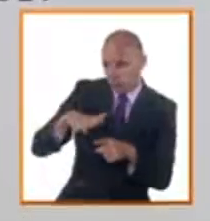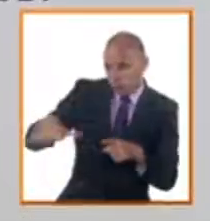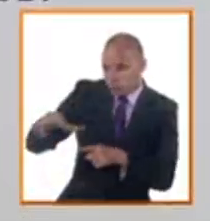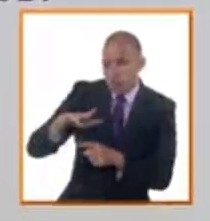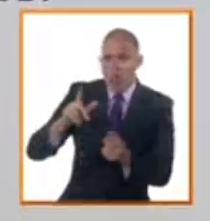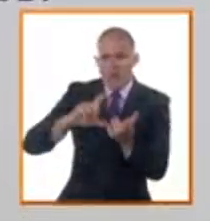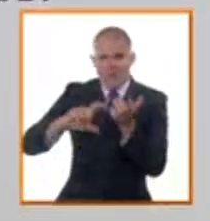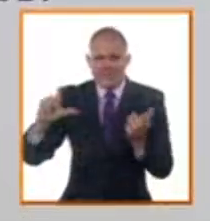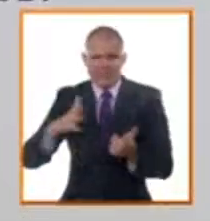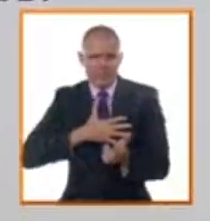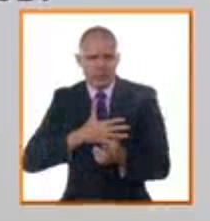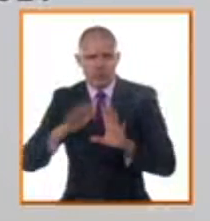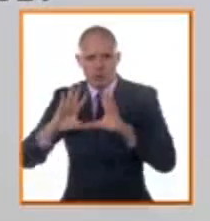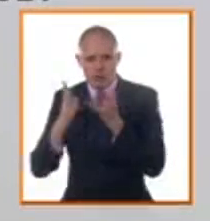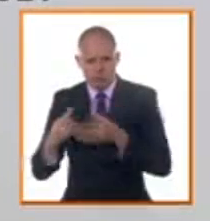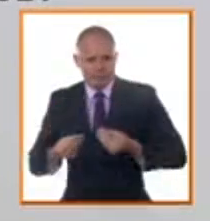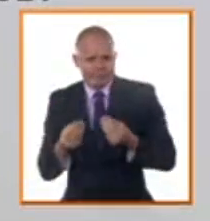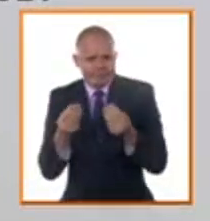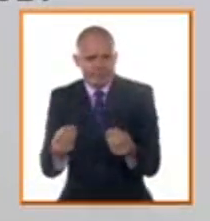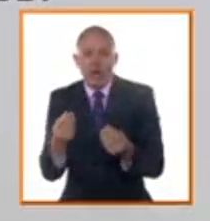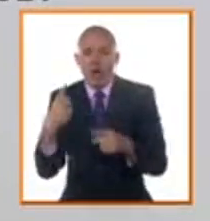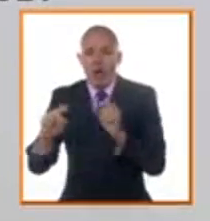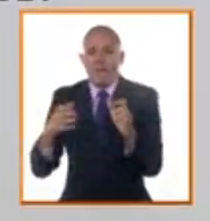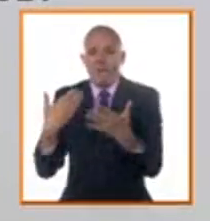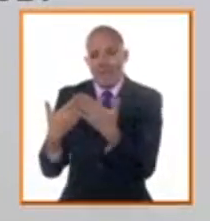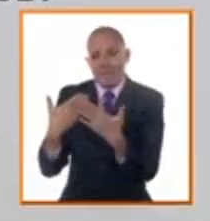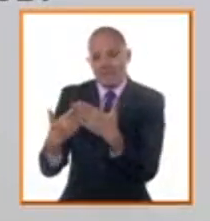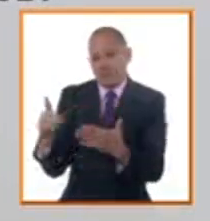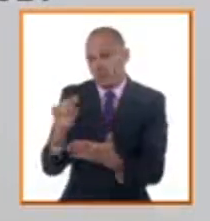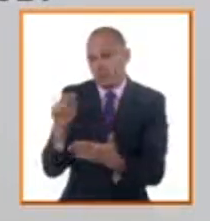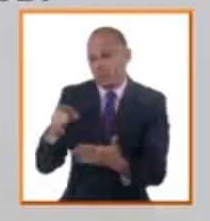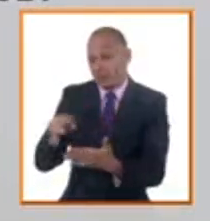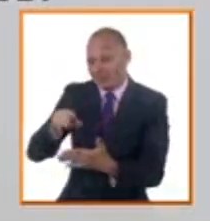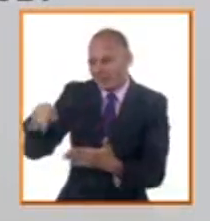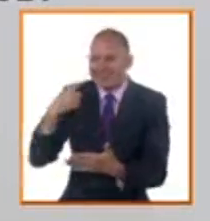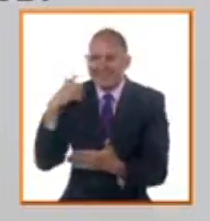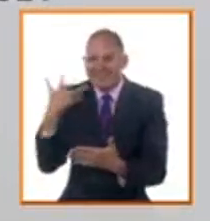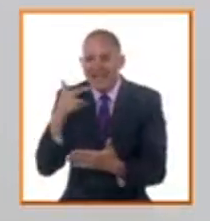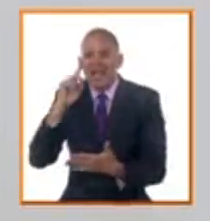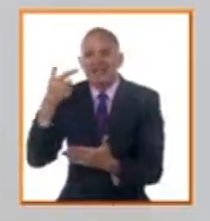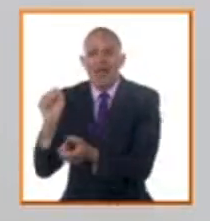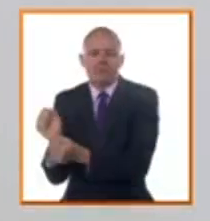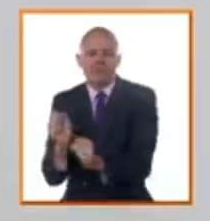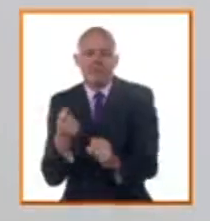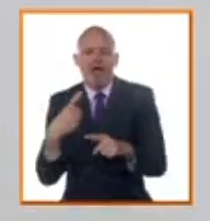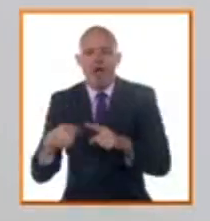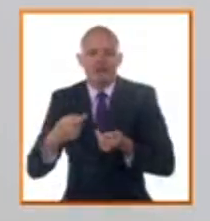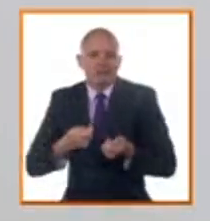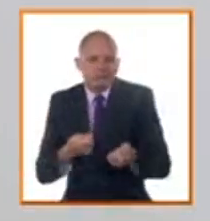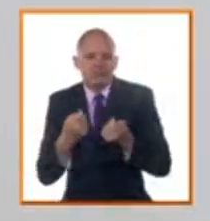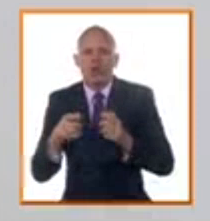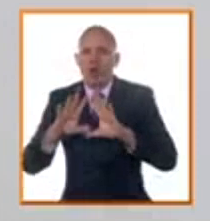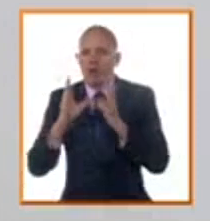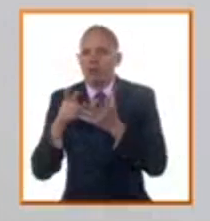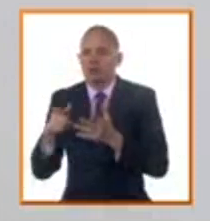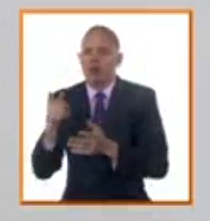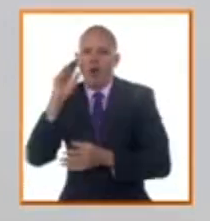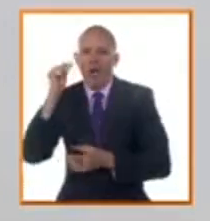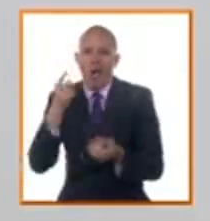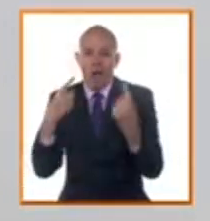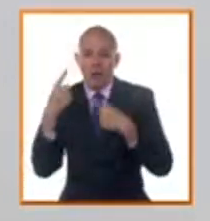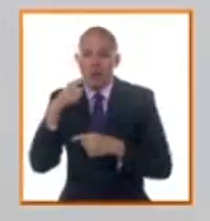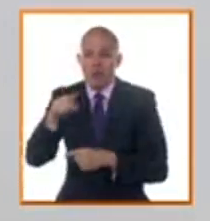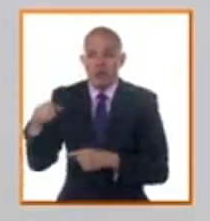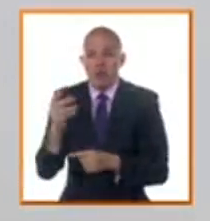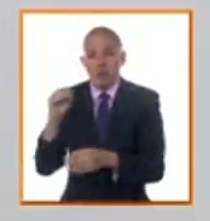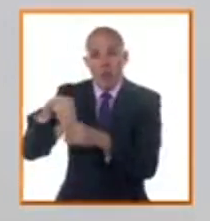territorio, con el concurso también de un grupo numeroso de empresas como las brigadas de saneamiento, que involucran a medios y fuerzas especializadas de varios